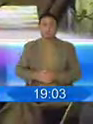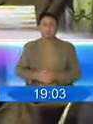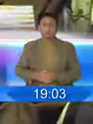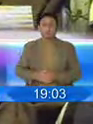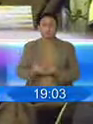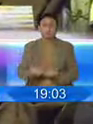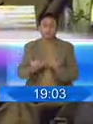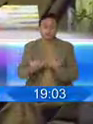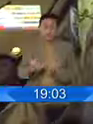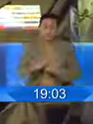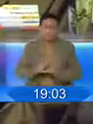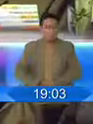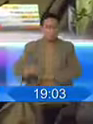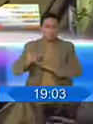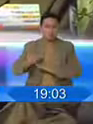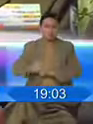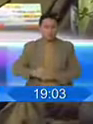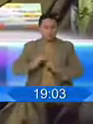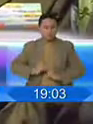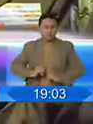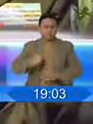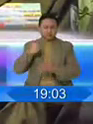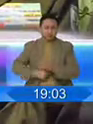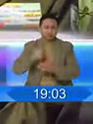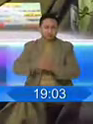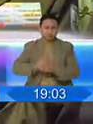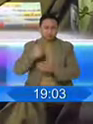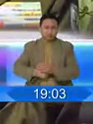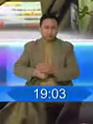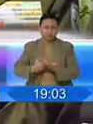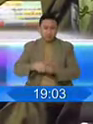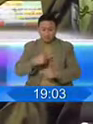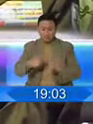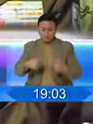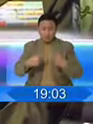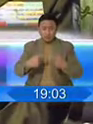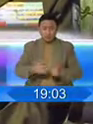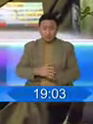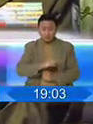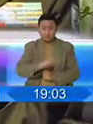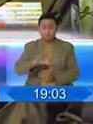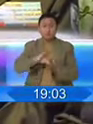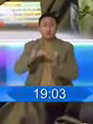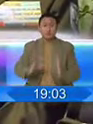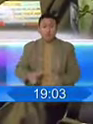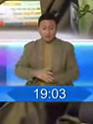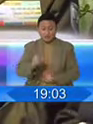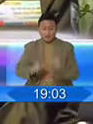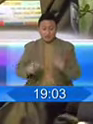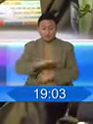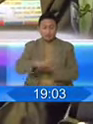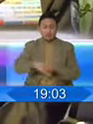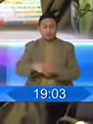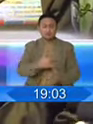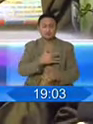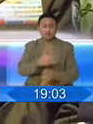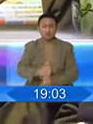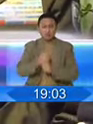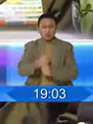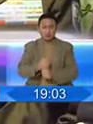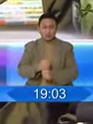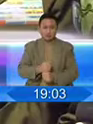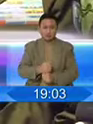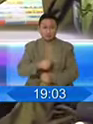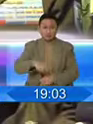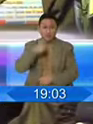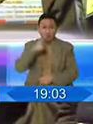más comprometidos para seguir luchando porque realmente la ciudadanía, nuestro ciudadano tenga la mejor seguridad, que tenga sus